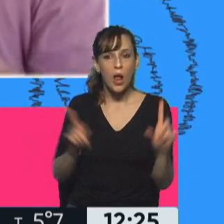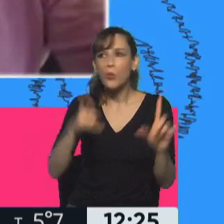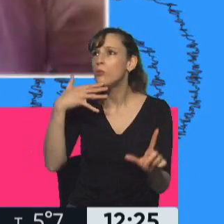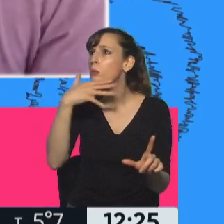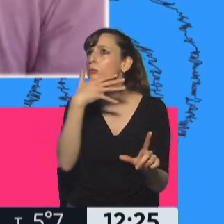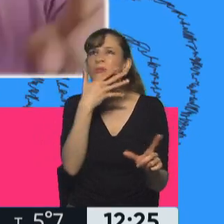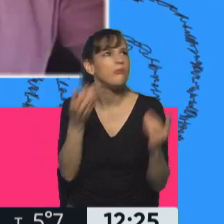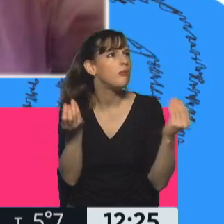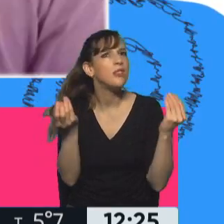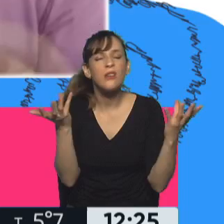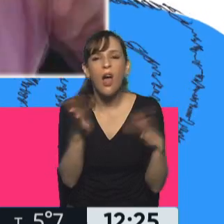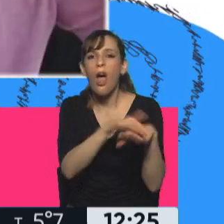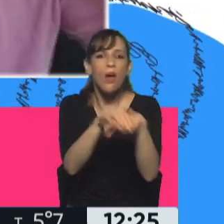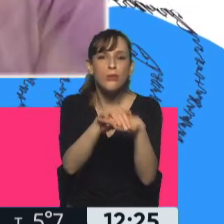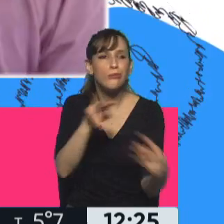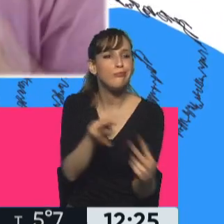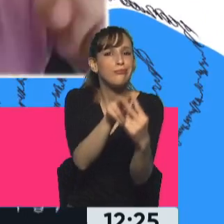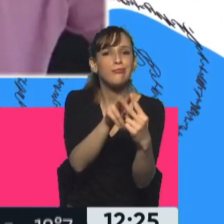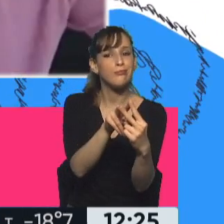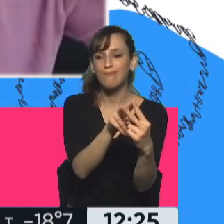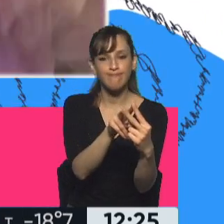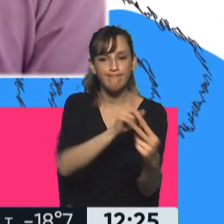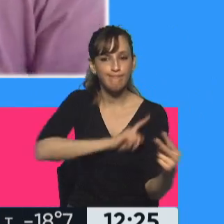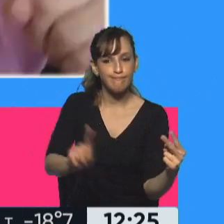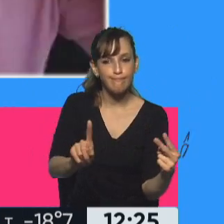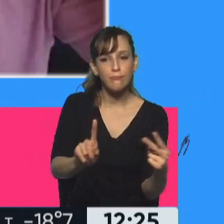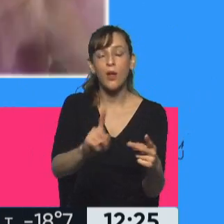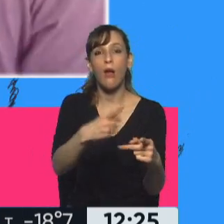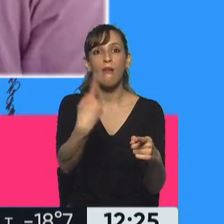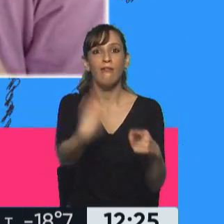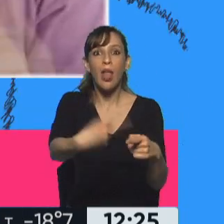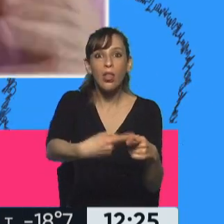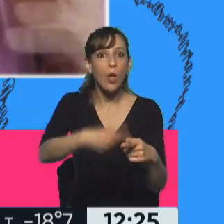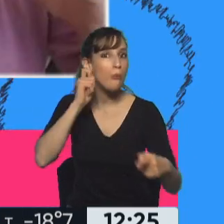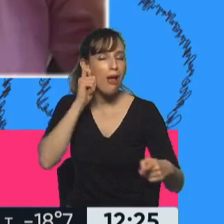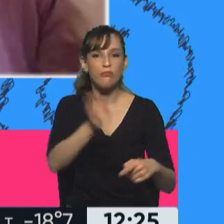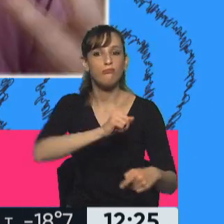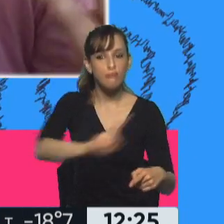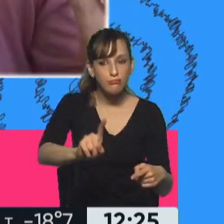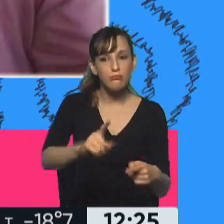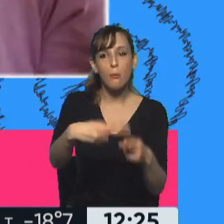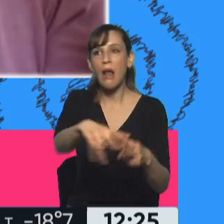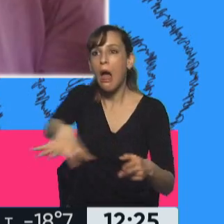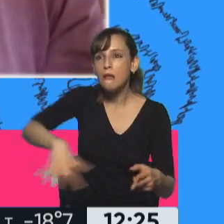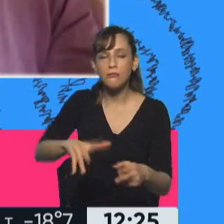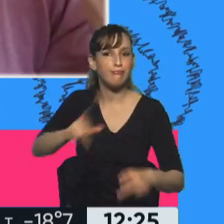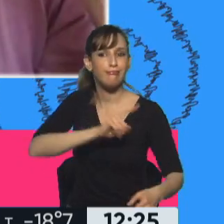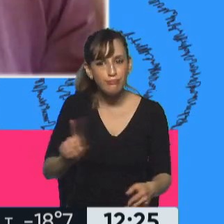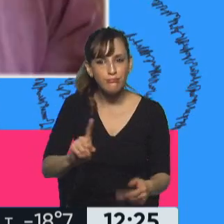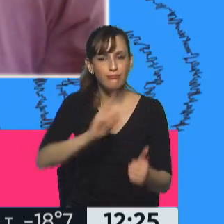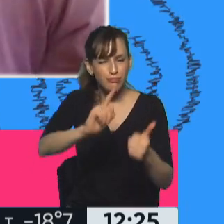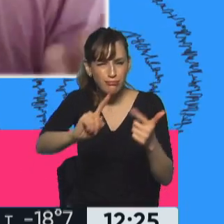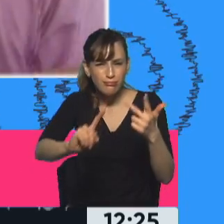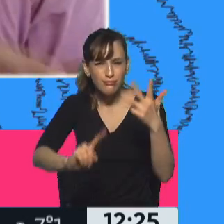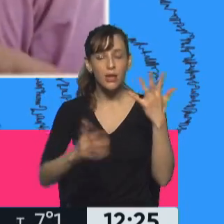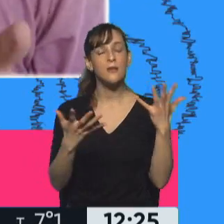golpe, no pudieron ver más a sus amigos, ir a la escuela, no festejar su cumpleaños, no ir a la plaza, estar, era como muy fuerte. Si nos costaba a nosotros los